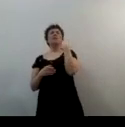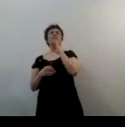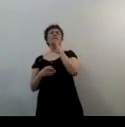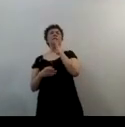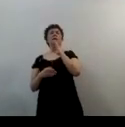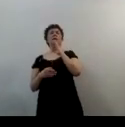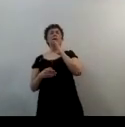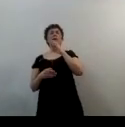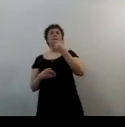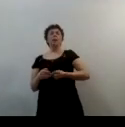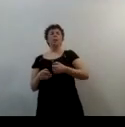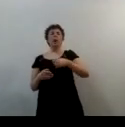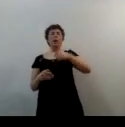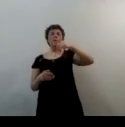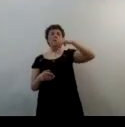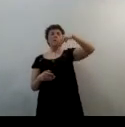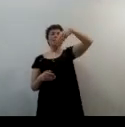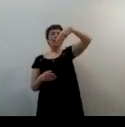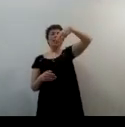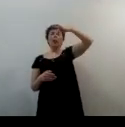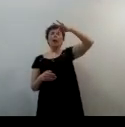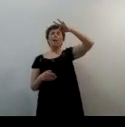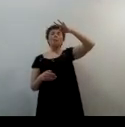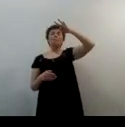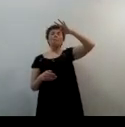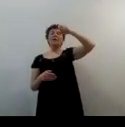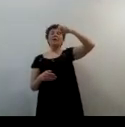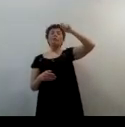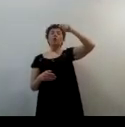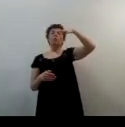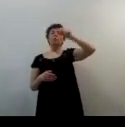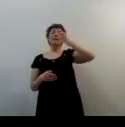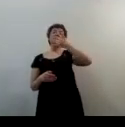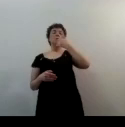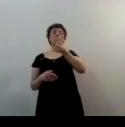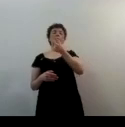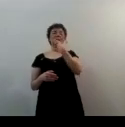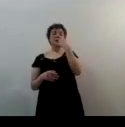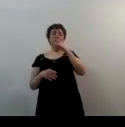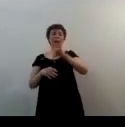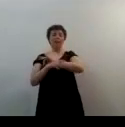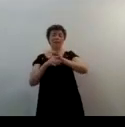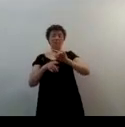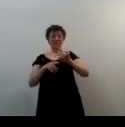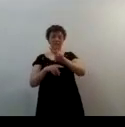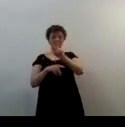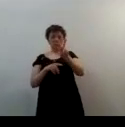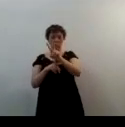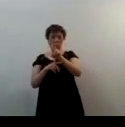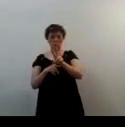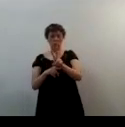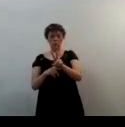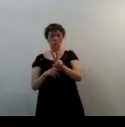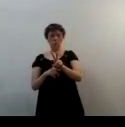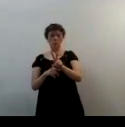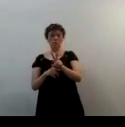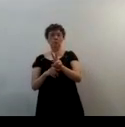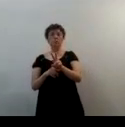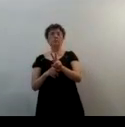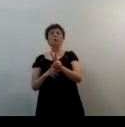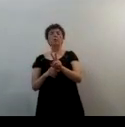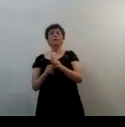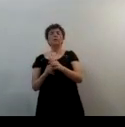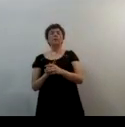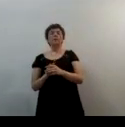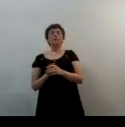que claro, la metformina es el fármaco más habitual en diabetes tipo 2 porque es muy efectivo y porque